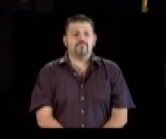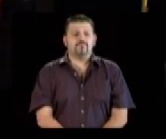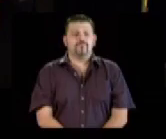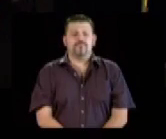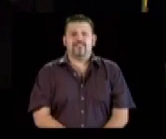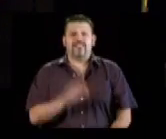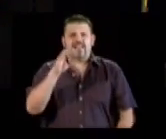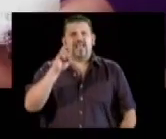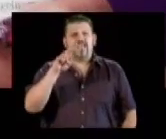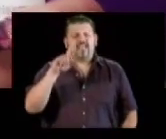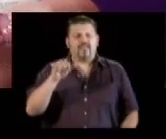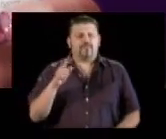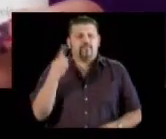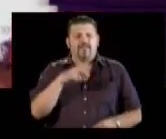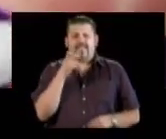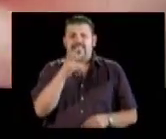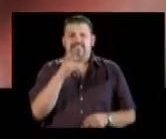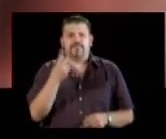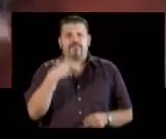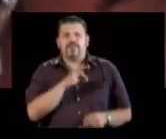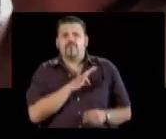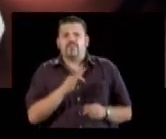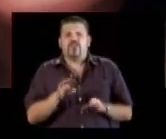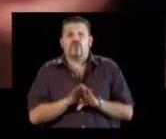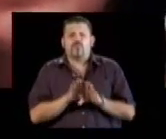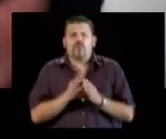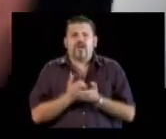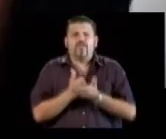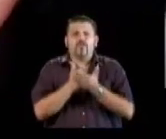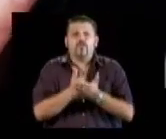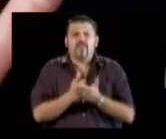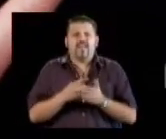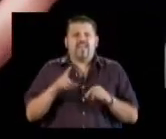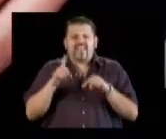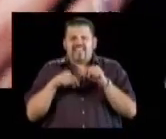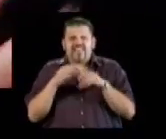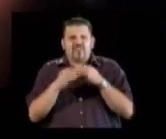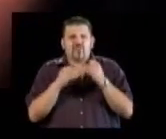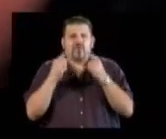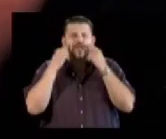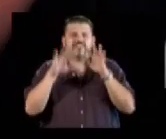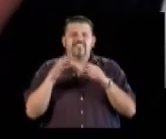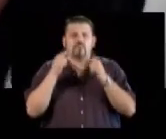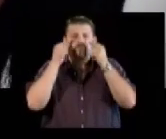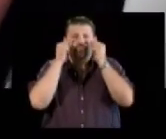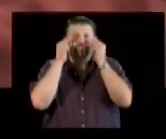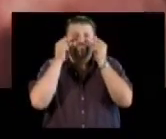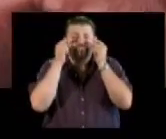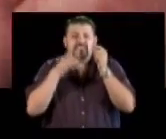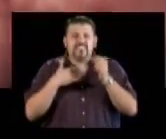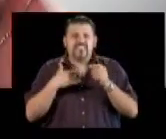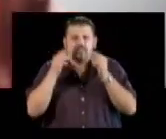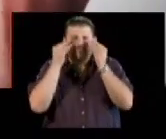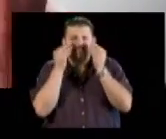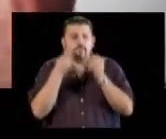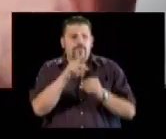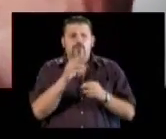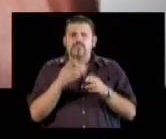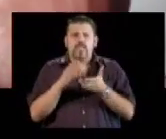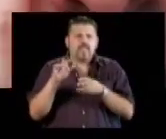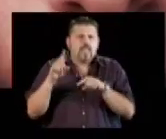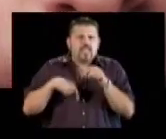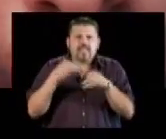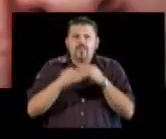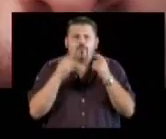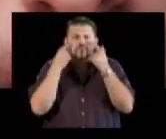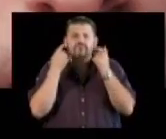La crema para contorno de ojos está formulada con activos que contribuyen a disimular las bolsas, ojeras y arrugas de tu piel. Recuerda, los